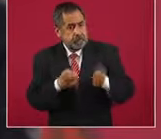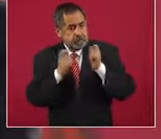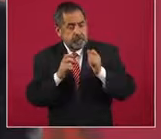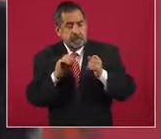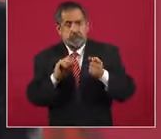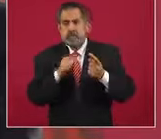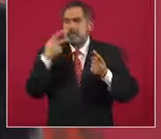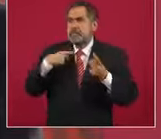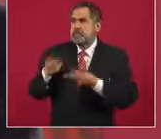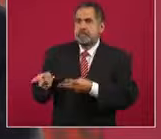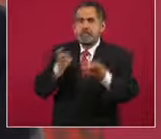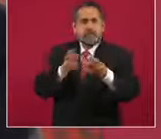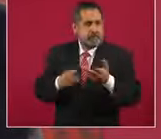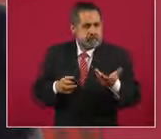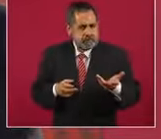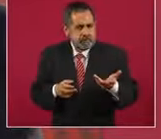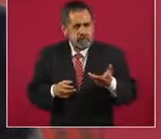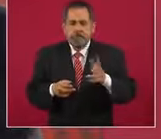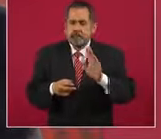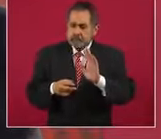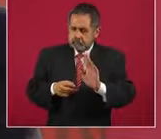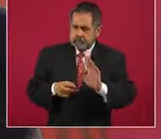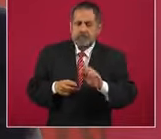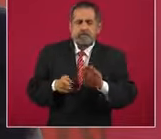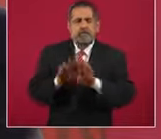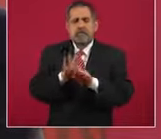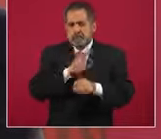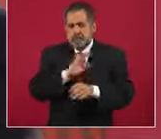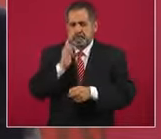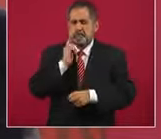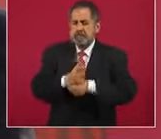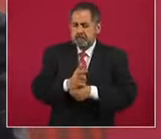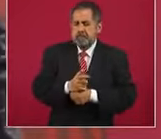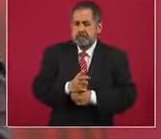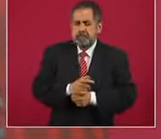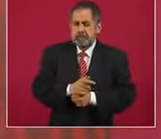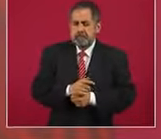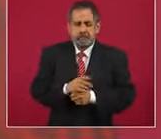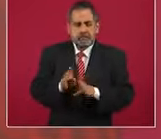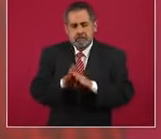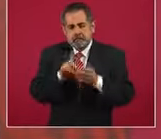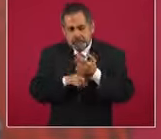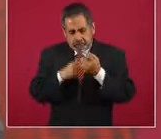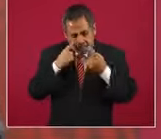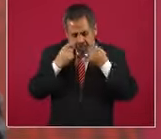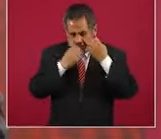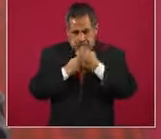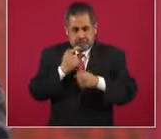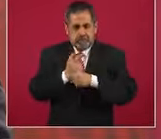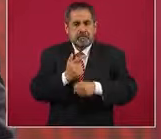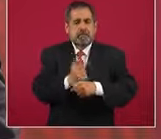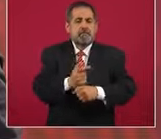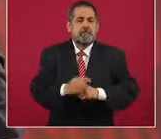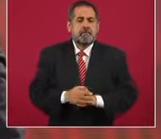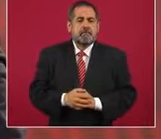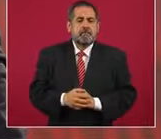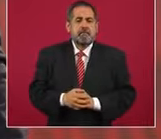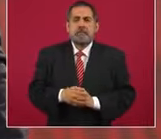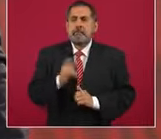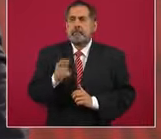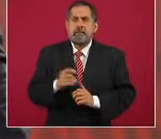otro por él. Pero eso se puede estar verificando.